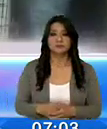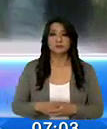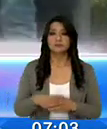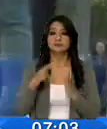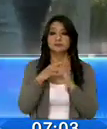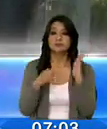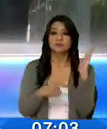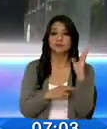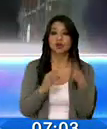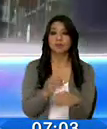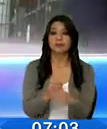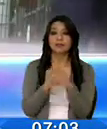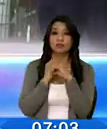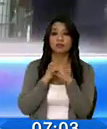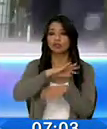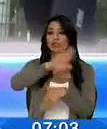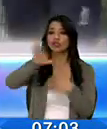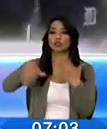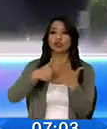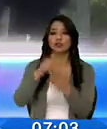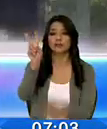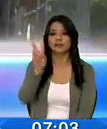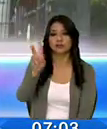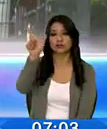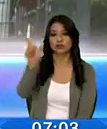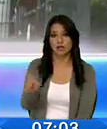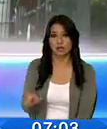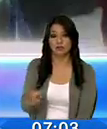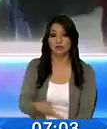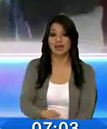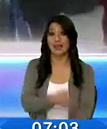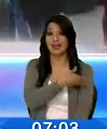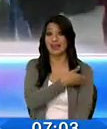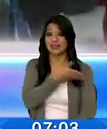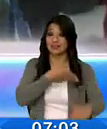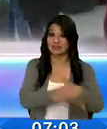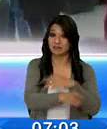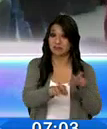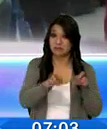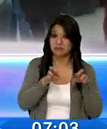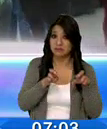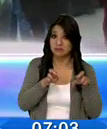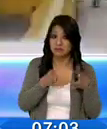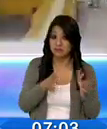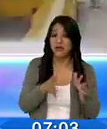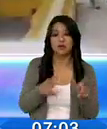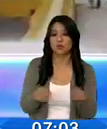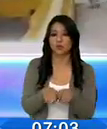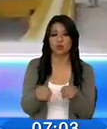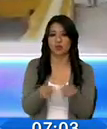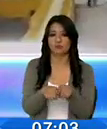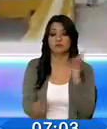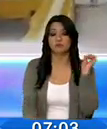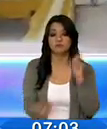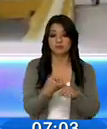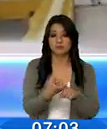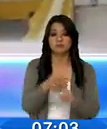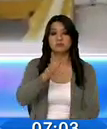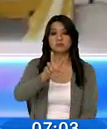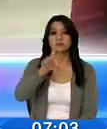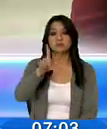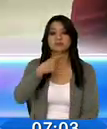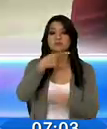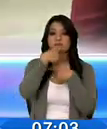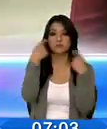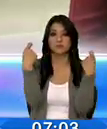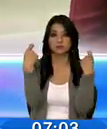es obligatorio para todos los venezolanos, incluso aquellos que hayan ingresado al país de manera irregular. Este se extenderá hasta el próximo 31 de